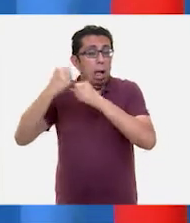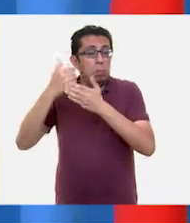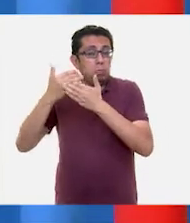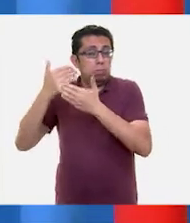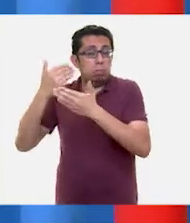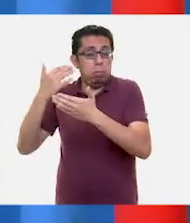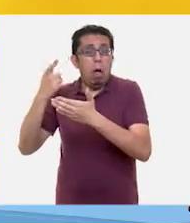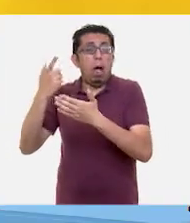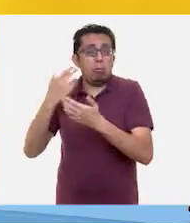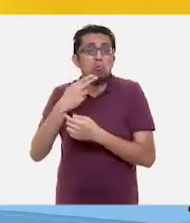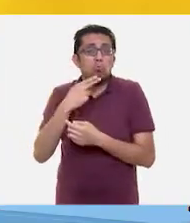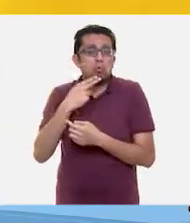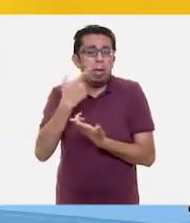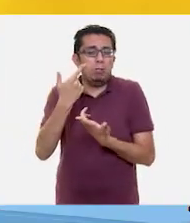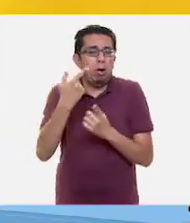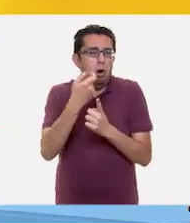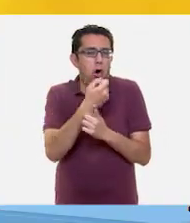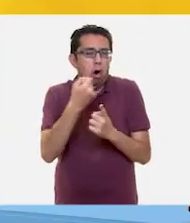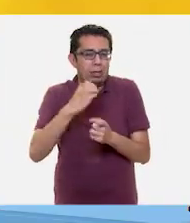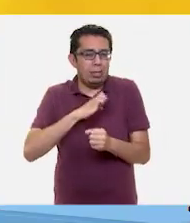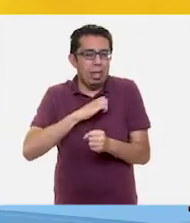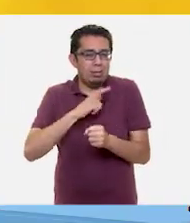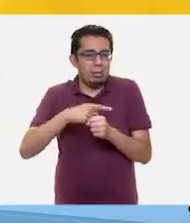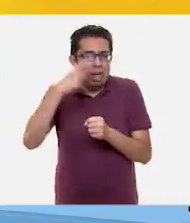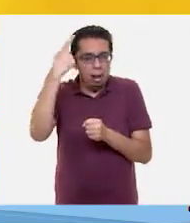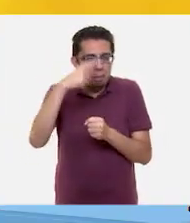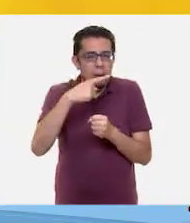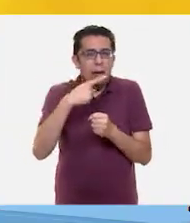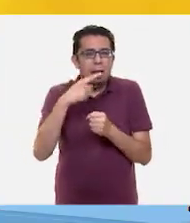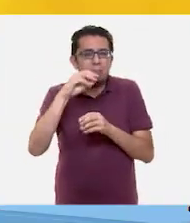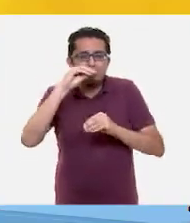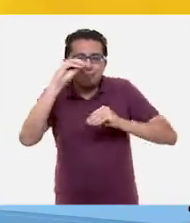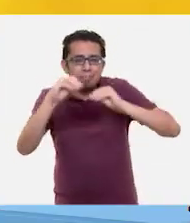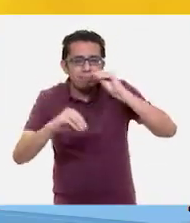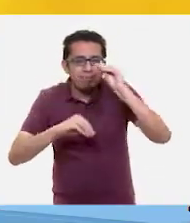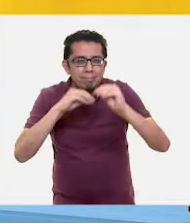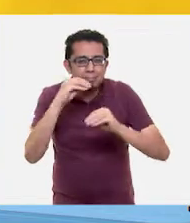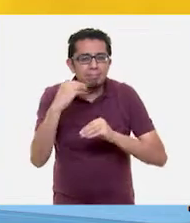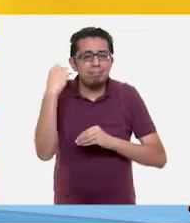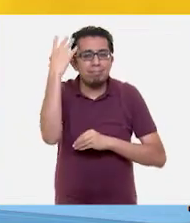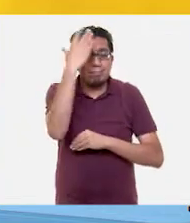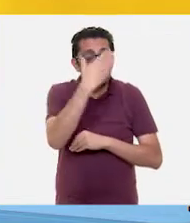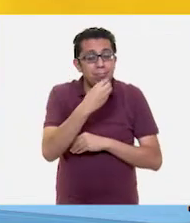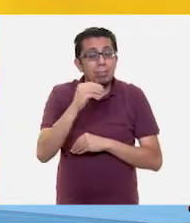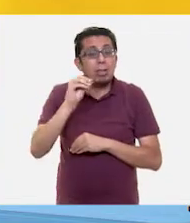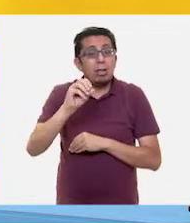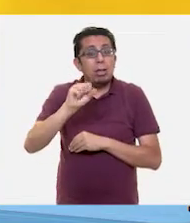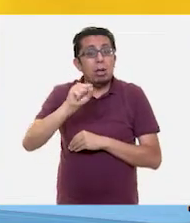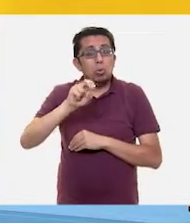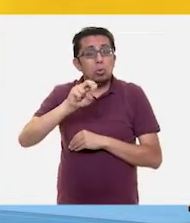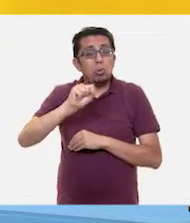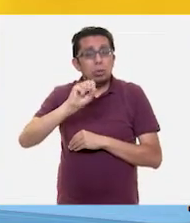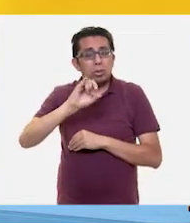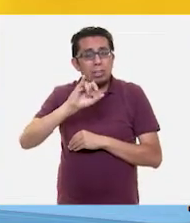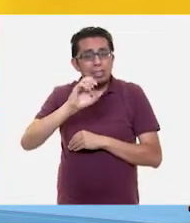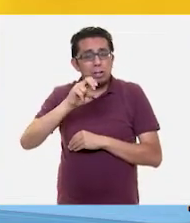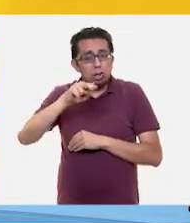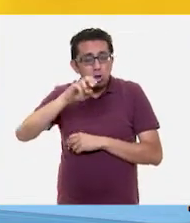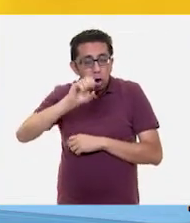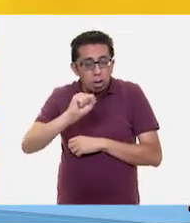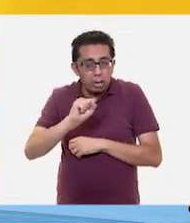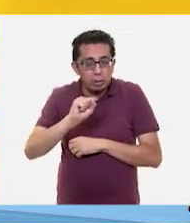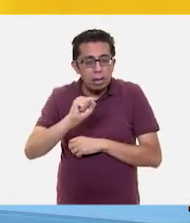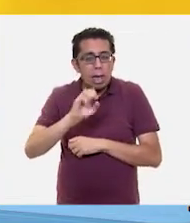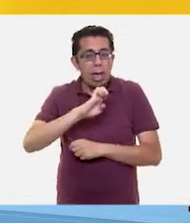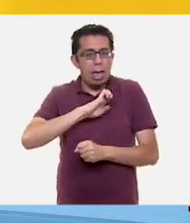decorar. En resumen, las sucesiones especiales son aquellas en las que no hay una constante aditiva entre dos